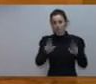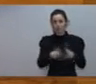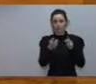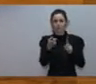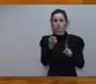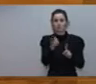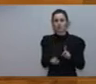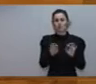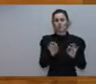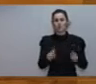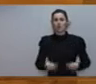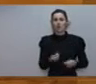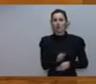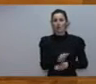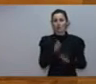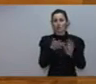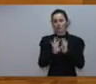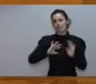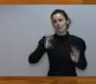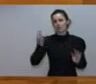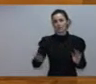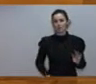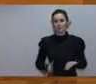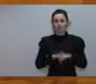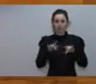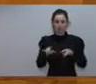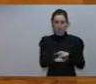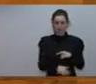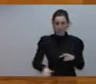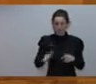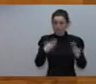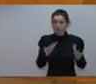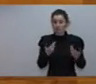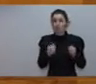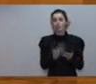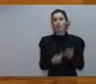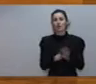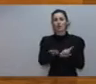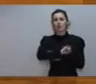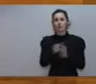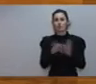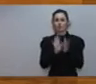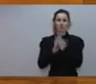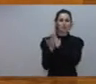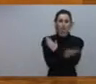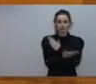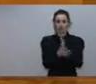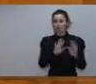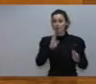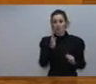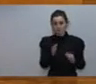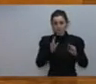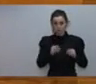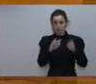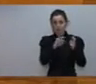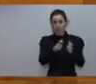medioambientales es una riqueza para nuestro territorio. Esta PNL es transversal porque afecta a diferentes sectores